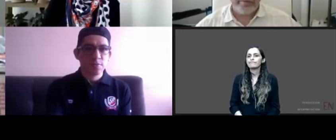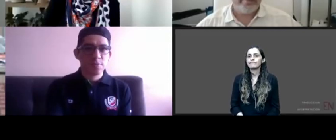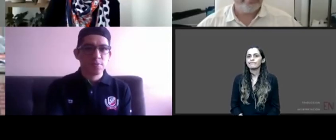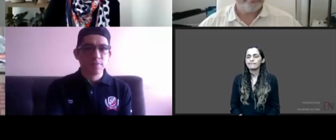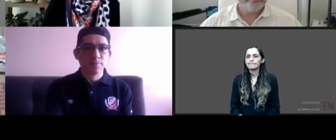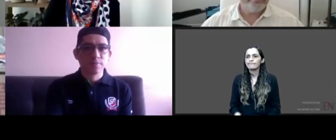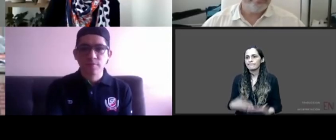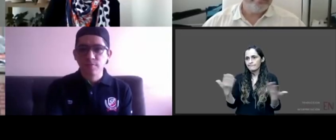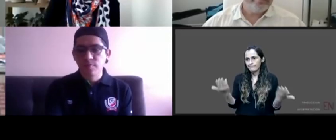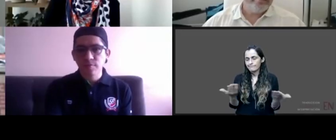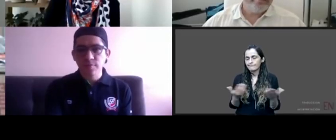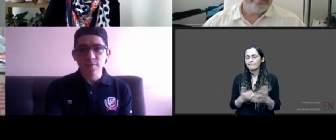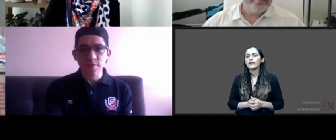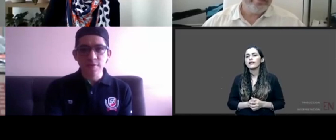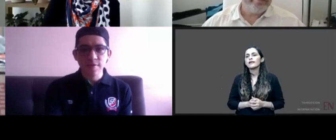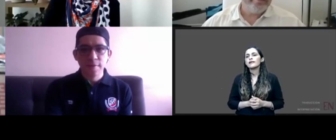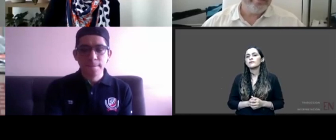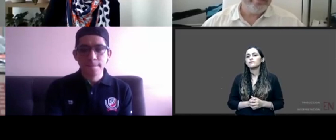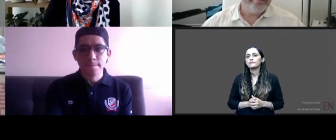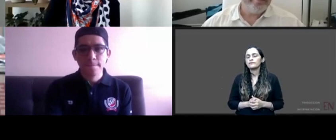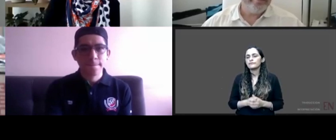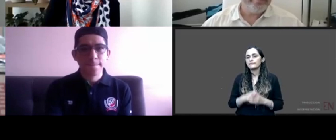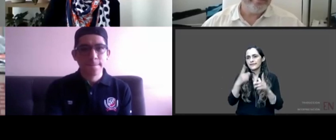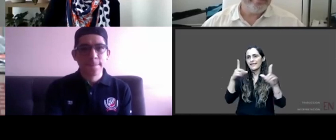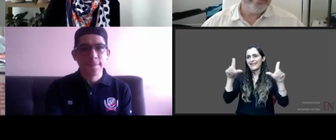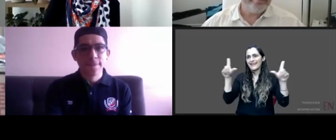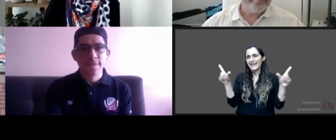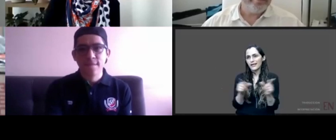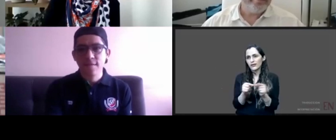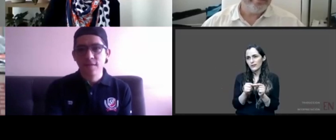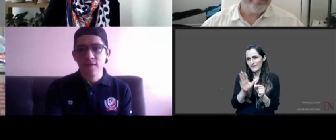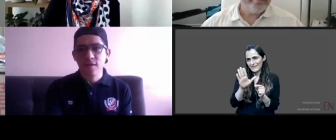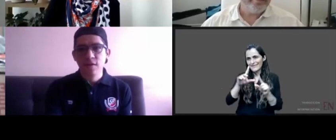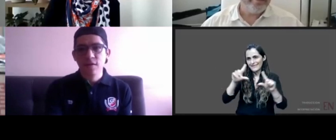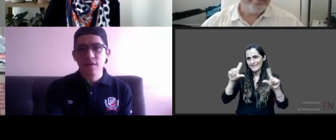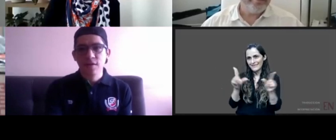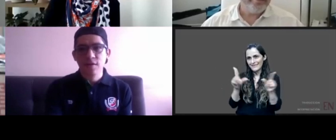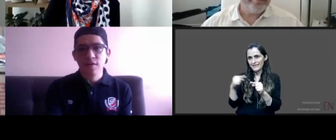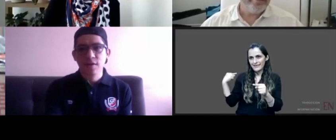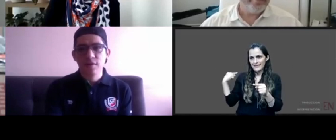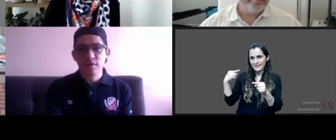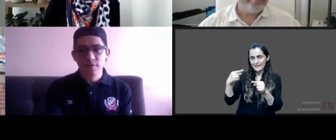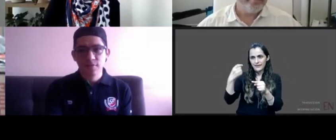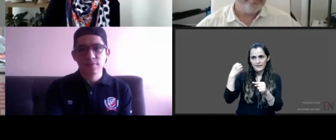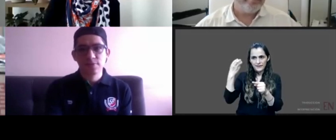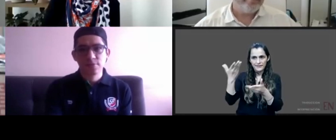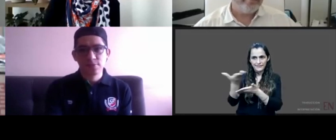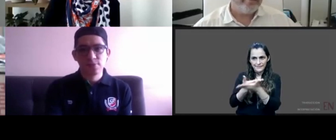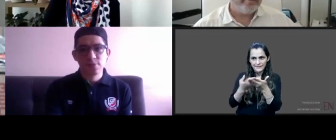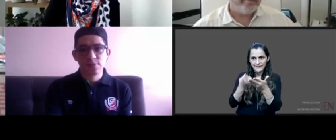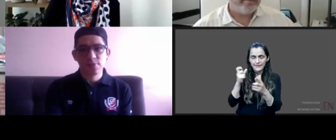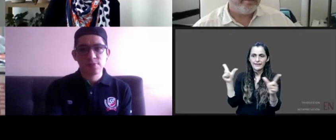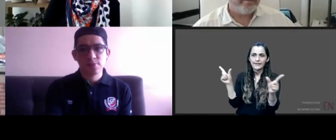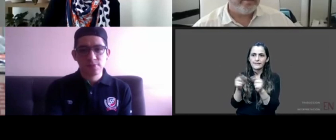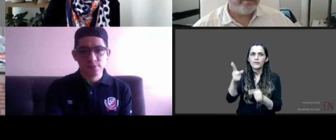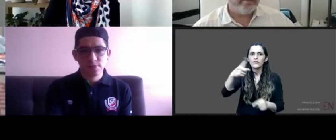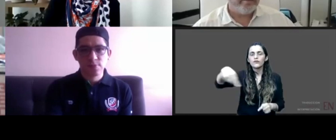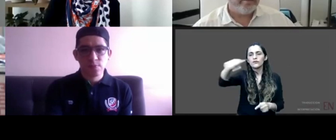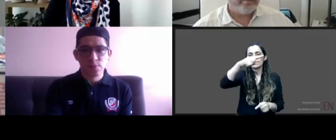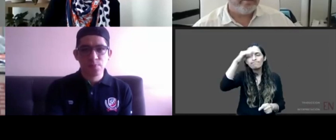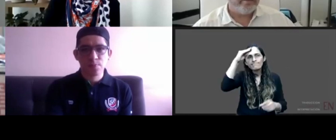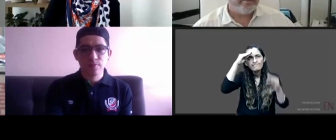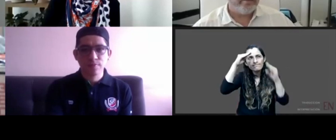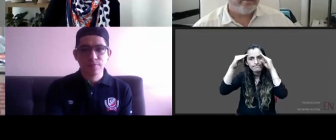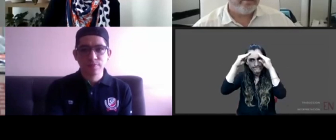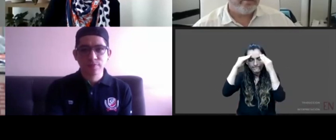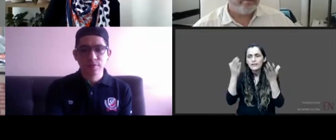Pues ahí también una especie de resumen, ¿no? Y de que invite a la reflexión amplia. Entonces, vamos con ese